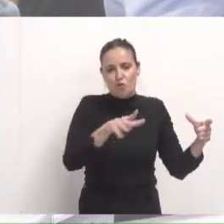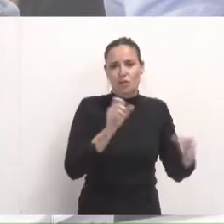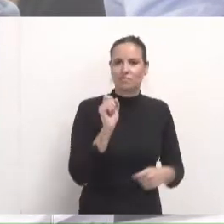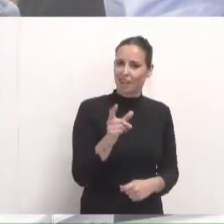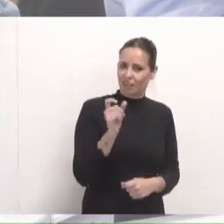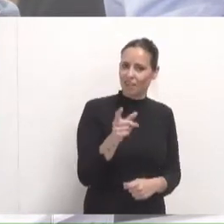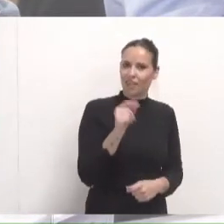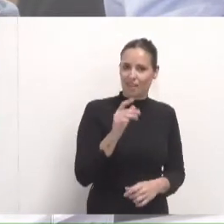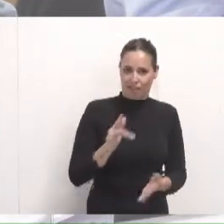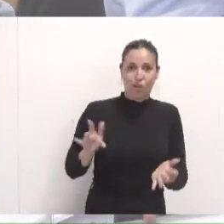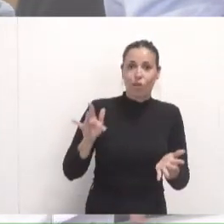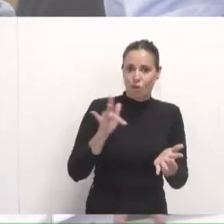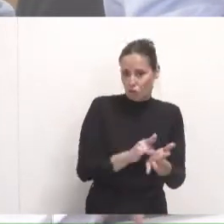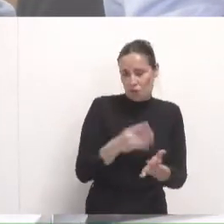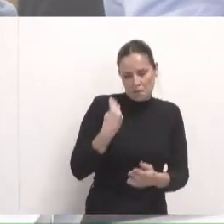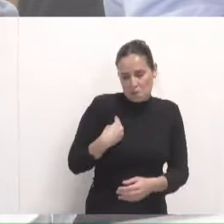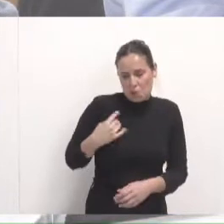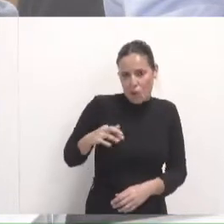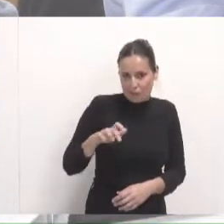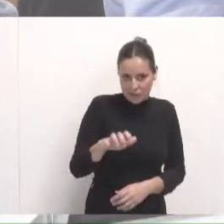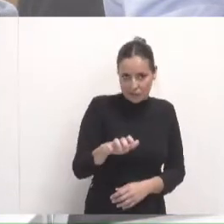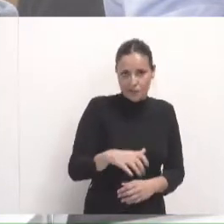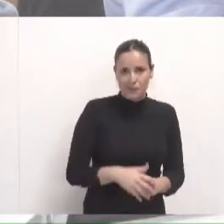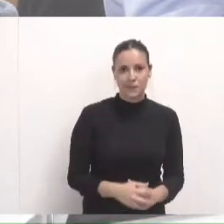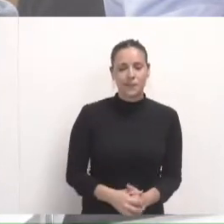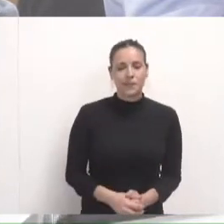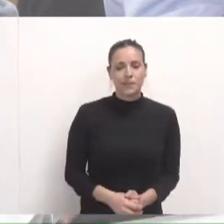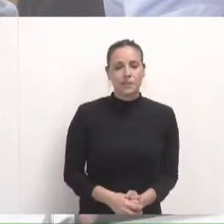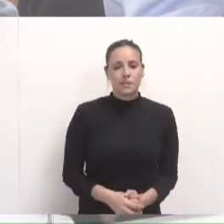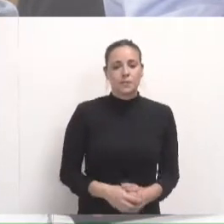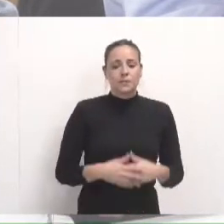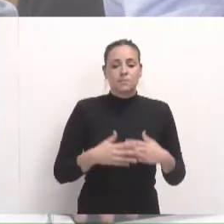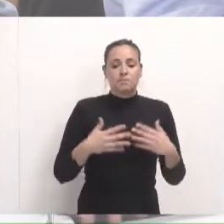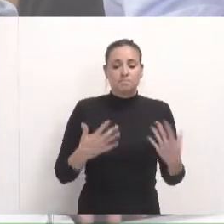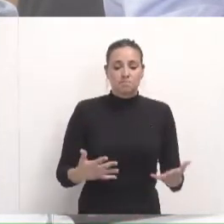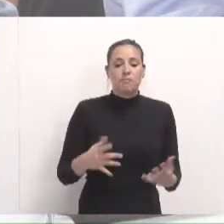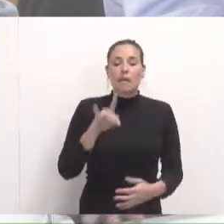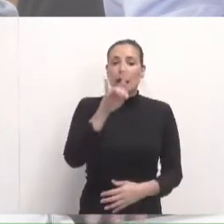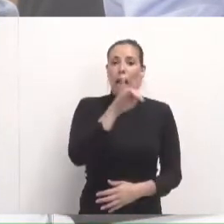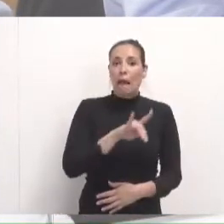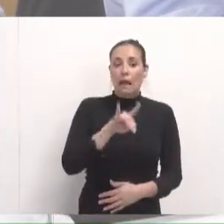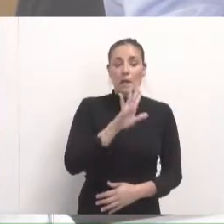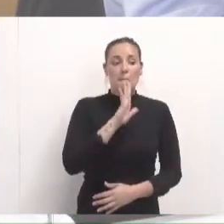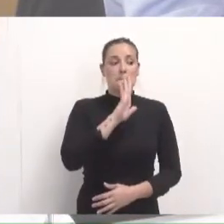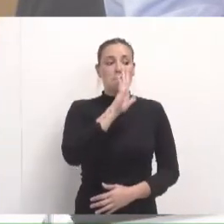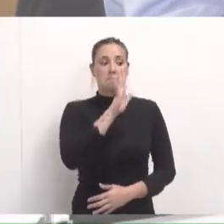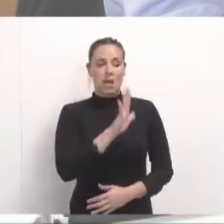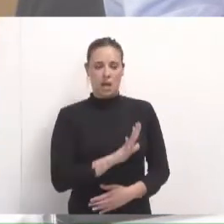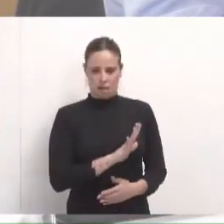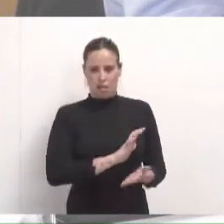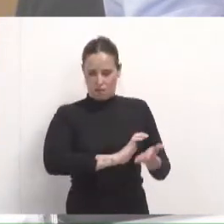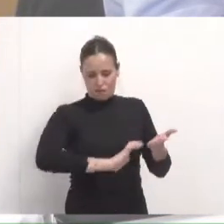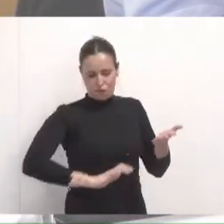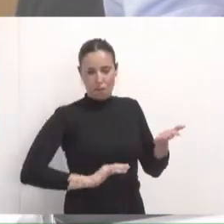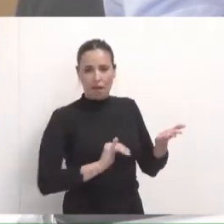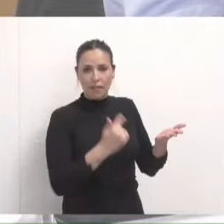tipo de huésped. Aunque hay citas que en Canarias se han encontrado en plantas vivas, ¿no?, como usted